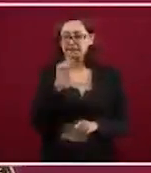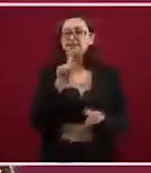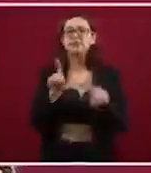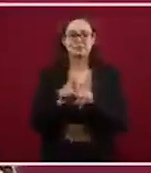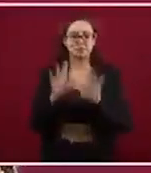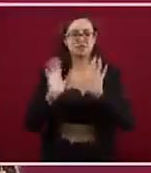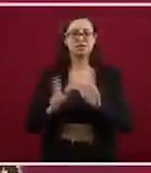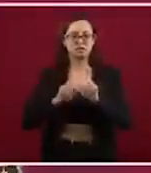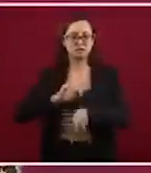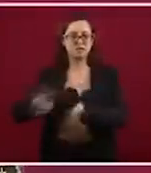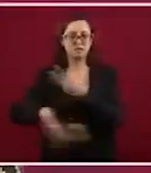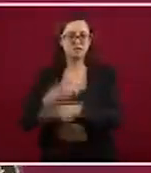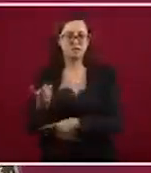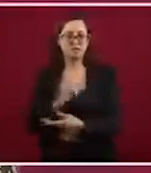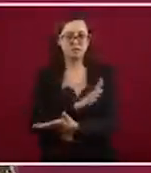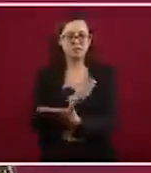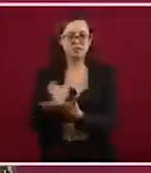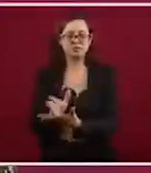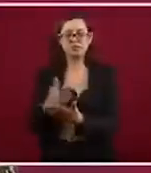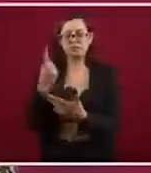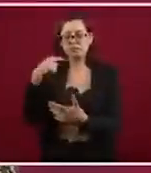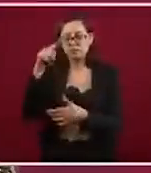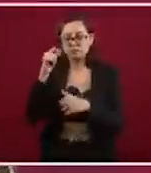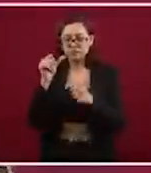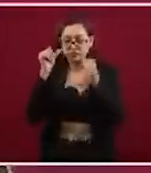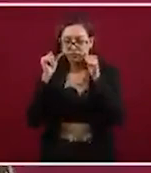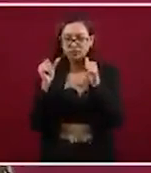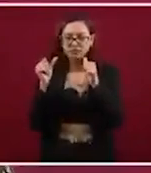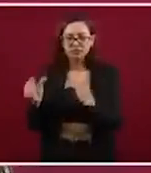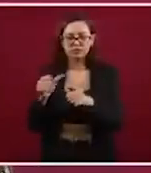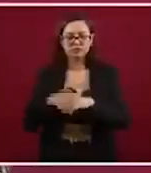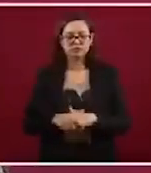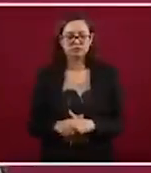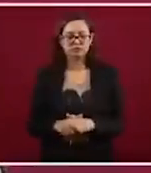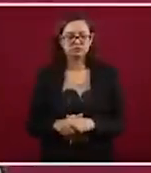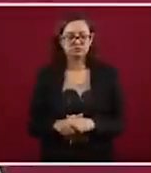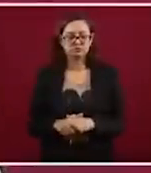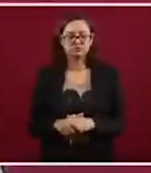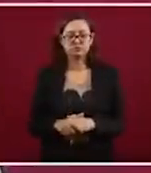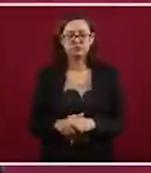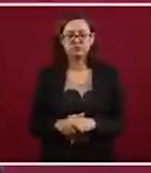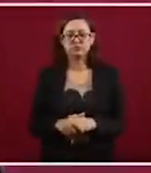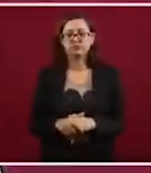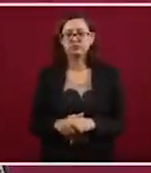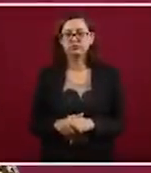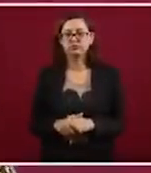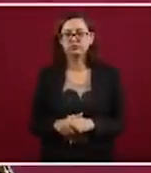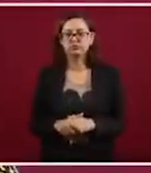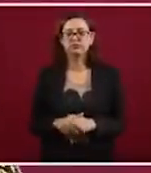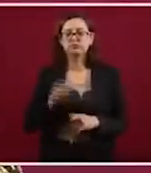atendiendo específicamente esta parte. Las demás